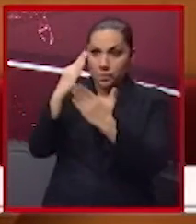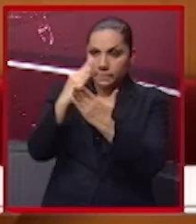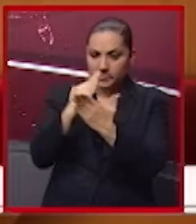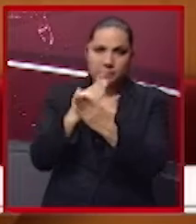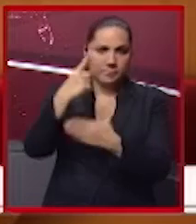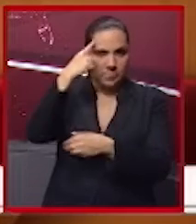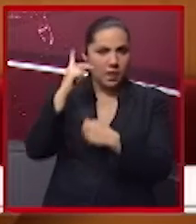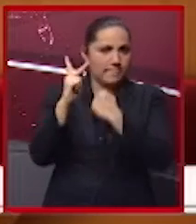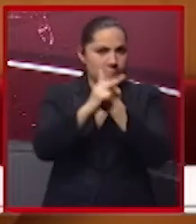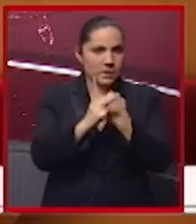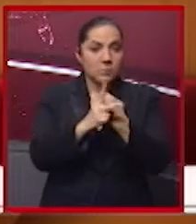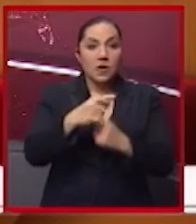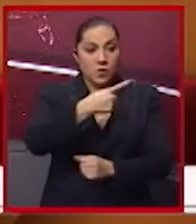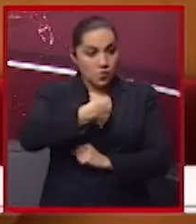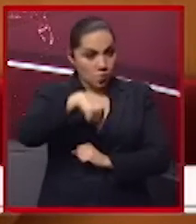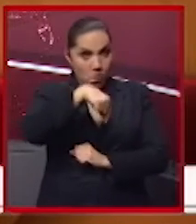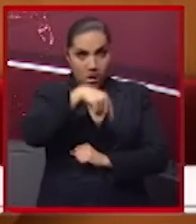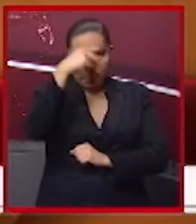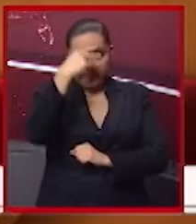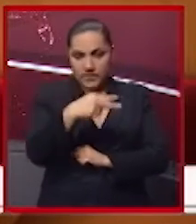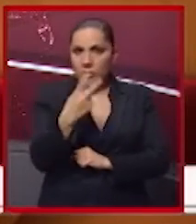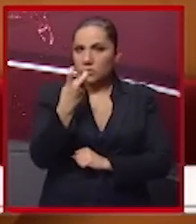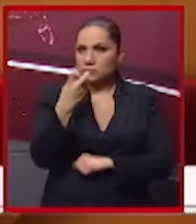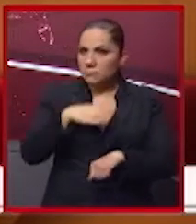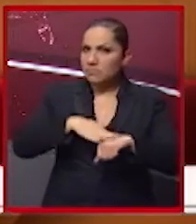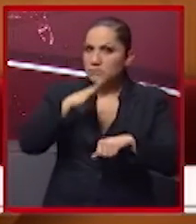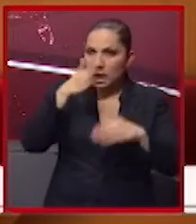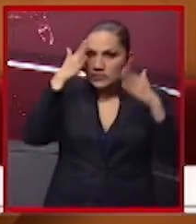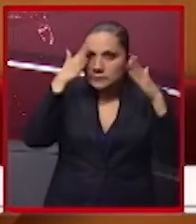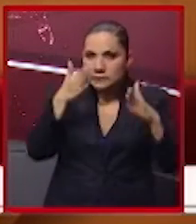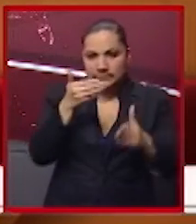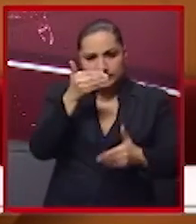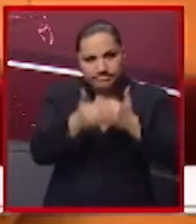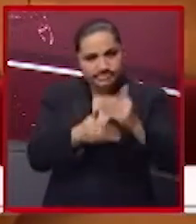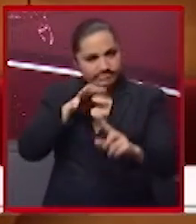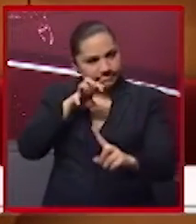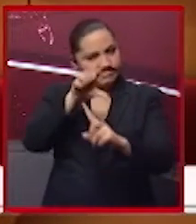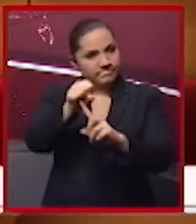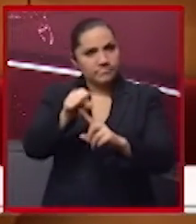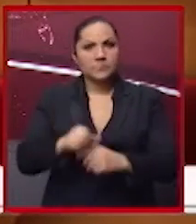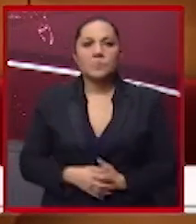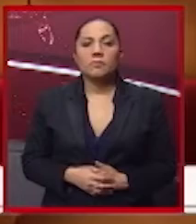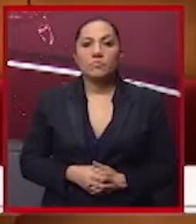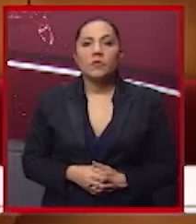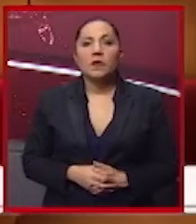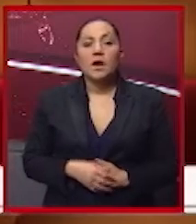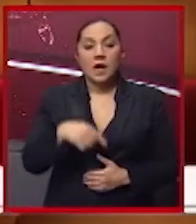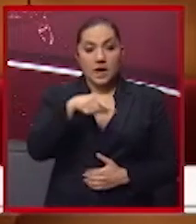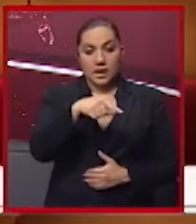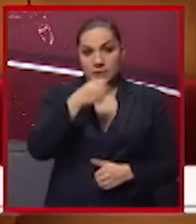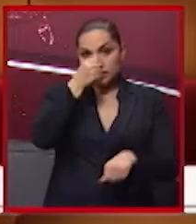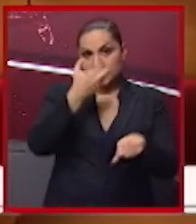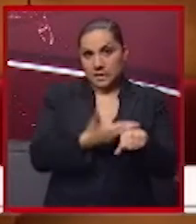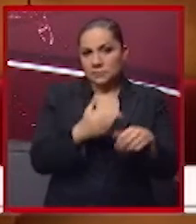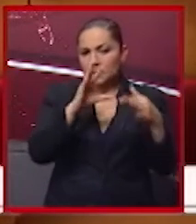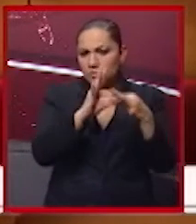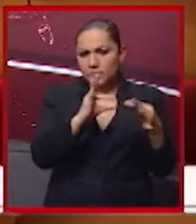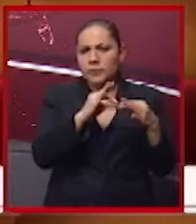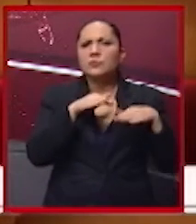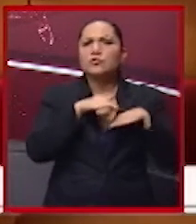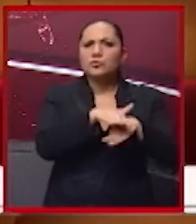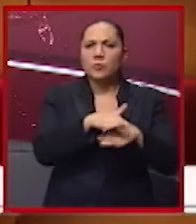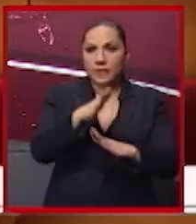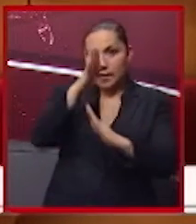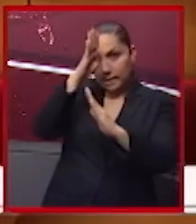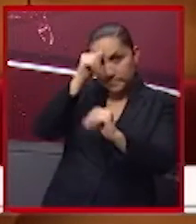países que ha trabajado con mayor vigor. El funcionario destacó el papel de nuestro país en el Pacto